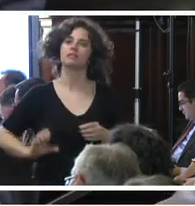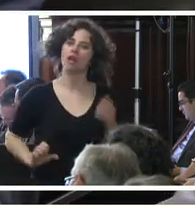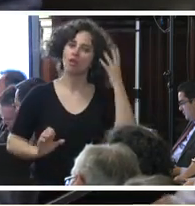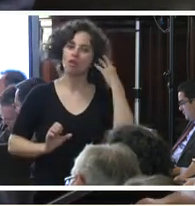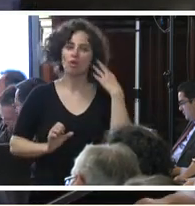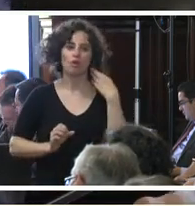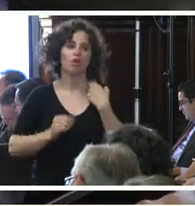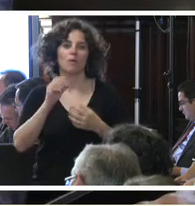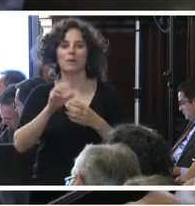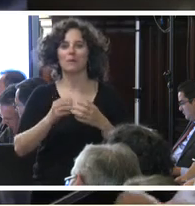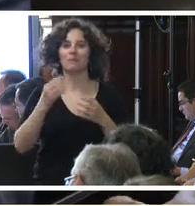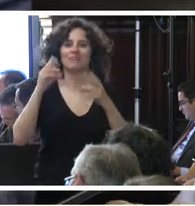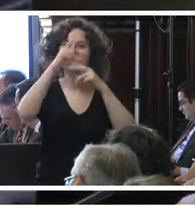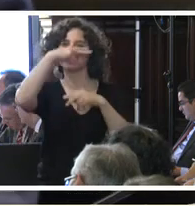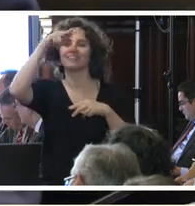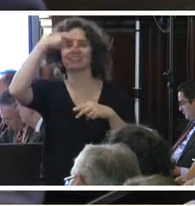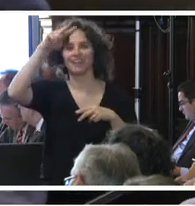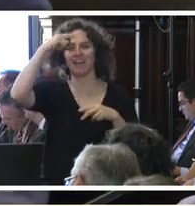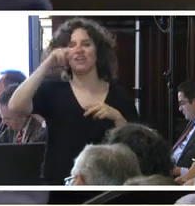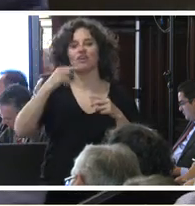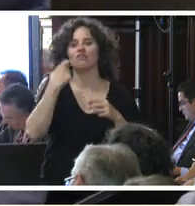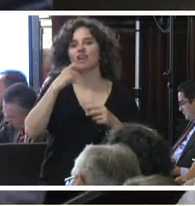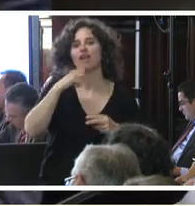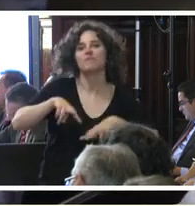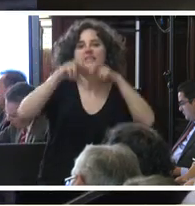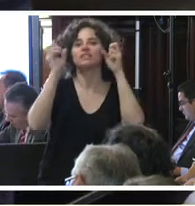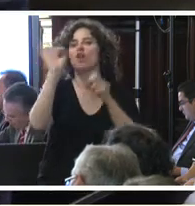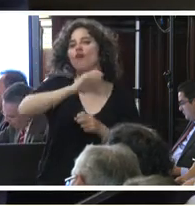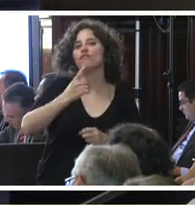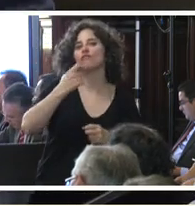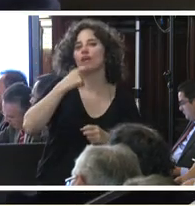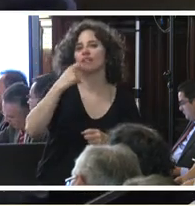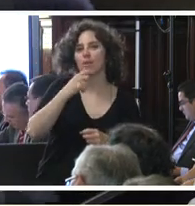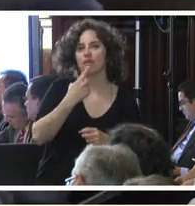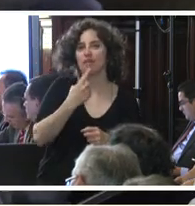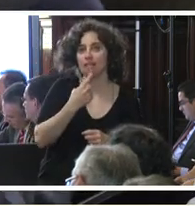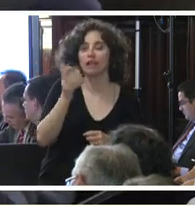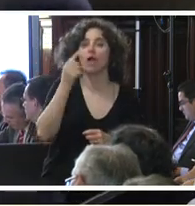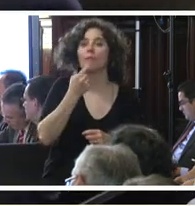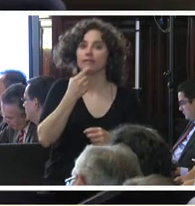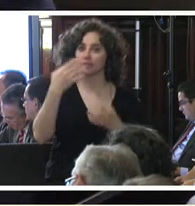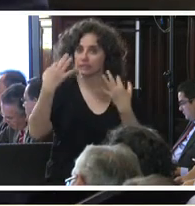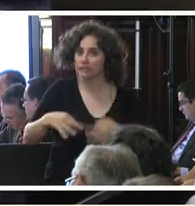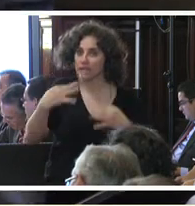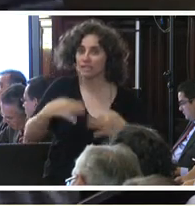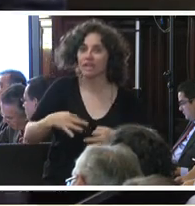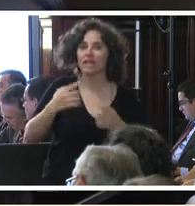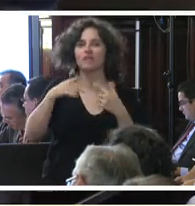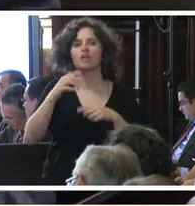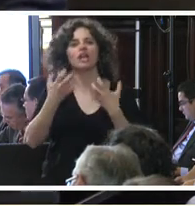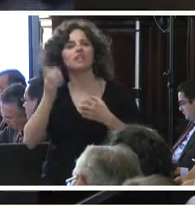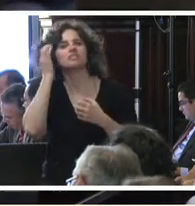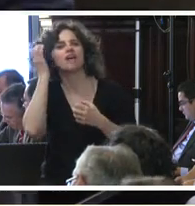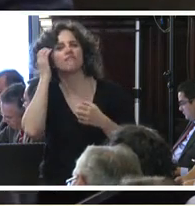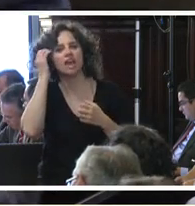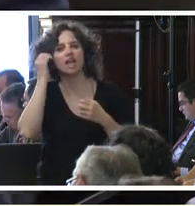posible responsabilidad en la falta de investigación, falta de políticas, o en las políticas, pueden ser las políticas ciertas. Eso. Pero quisiera saber